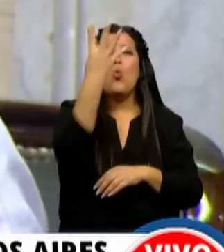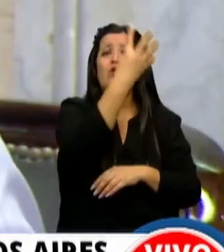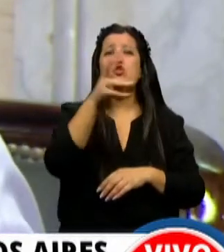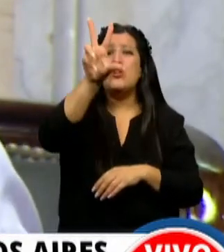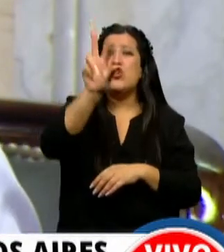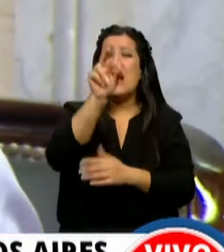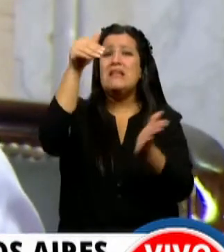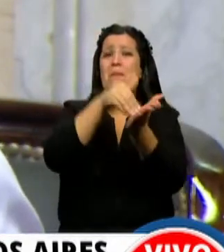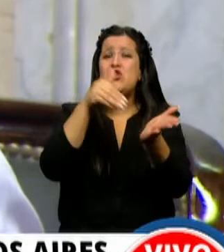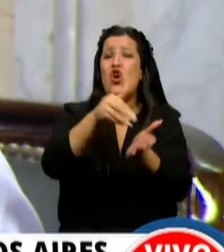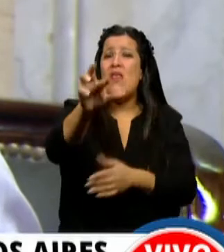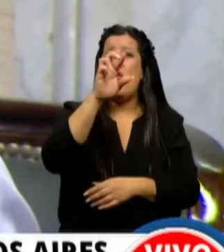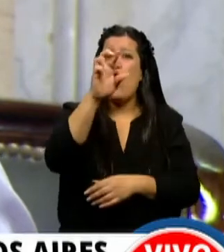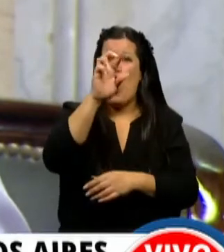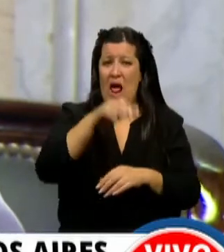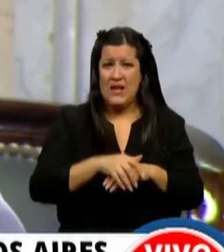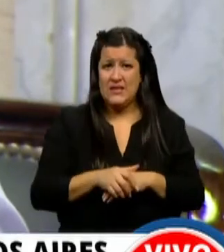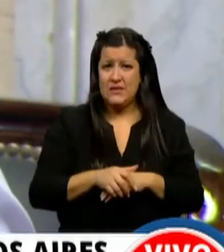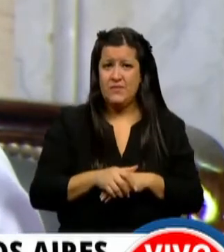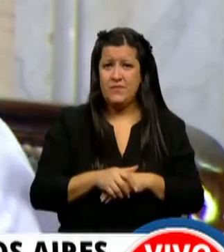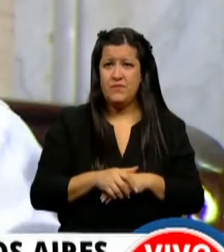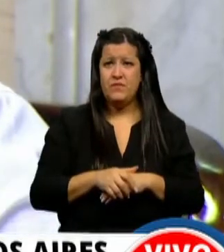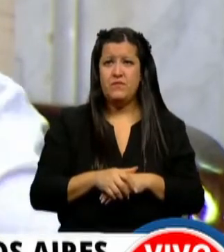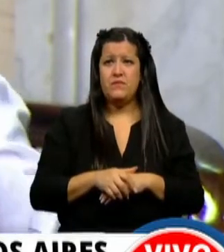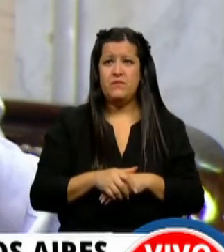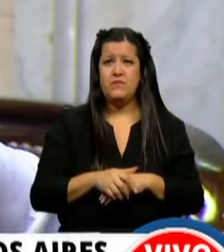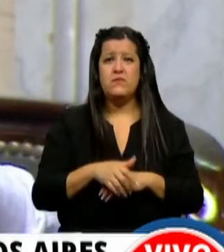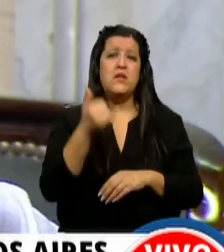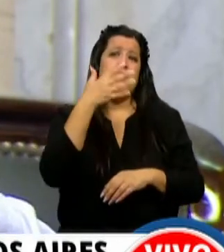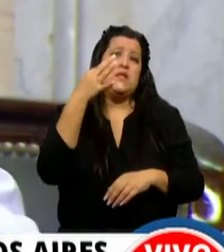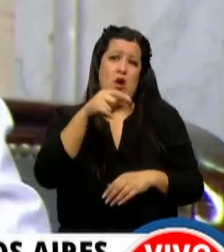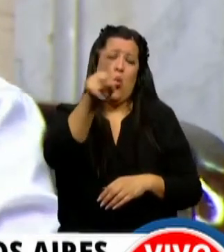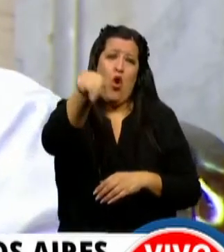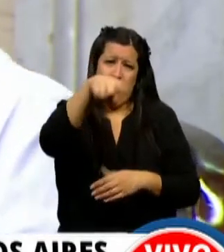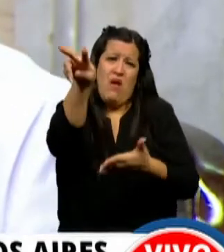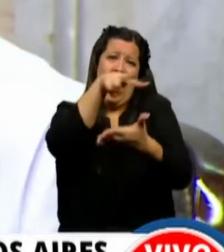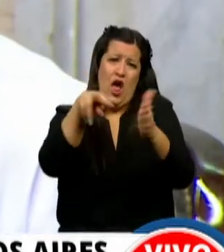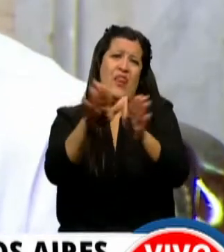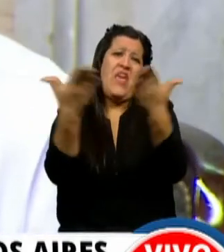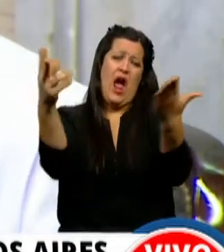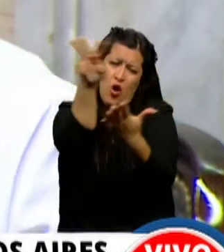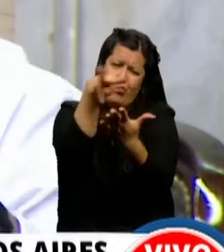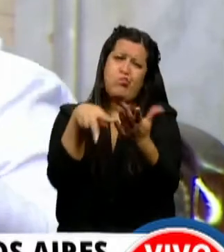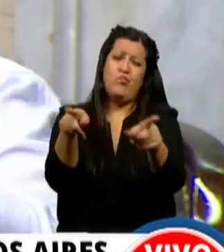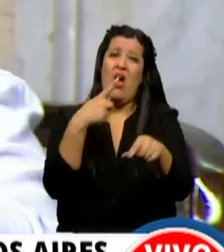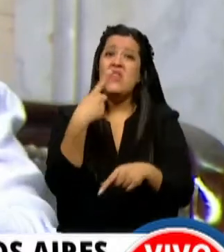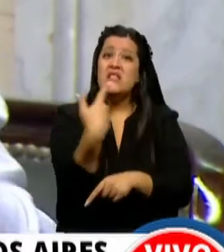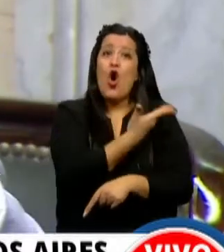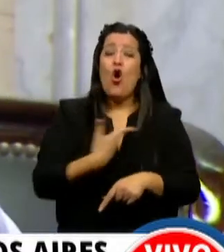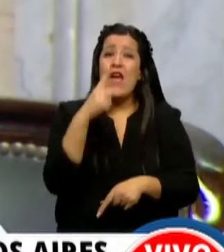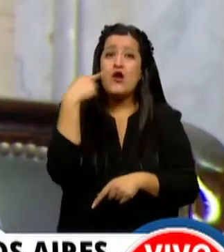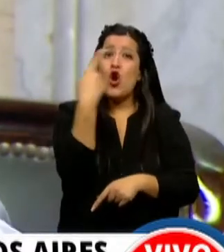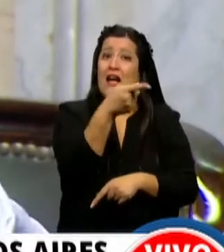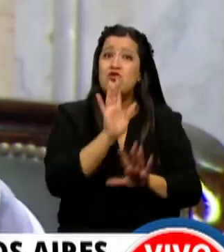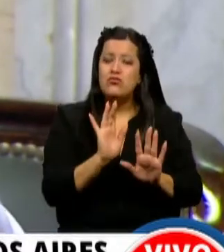430 millones de dólares, señor presidente, habrá leído los diarios. Que el Gobierno Nacional